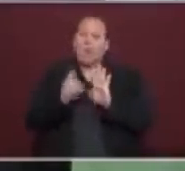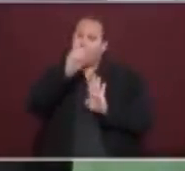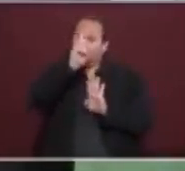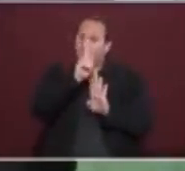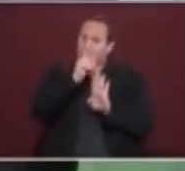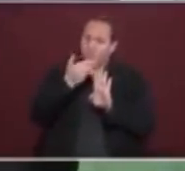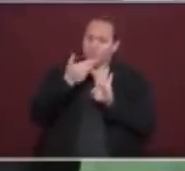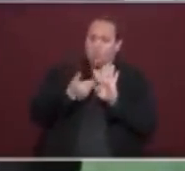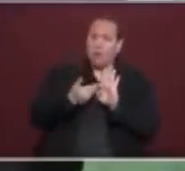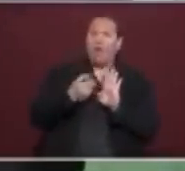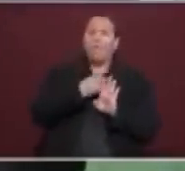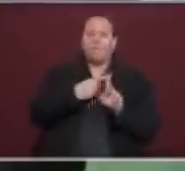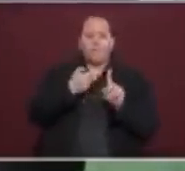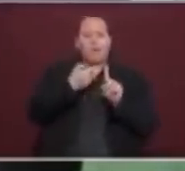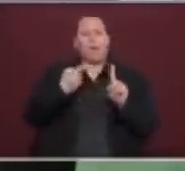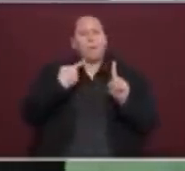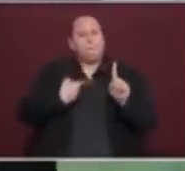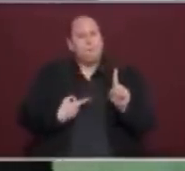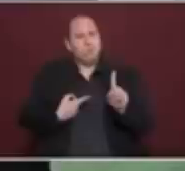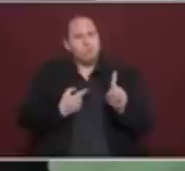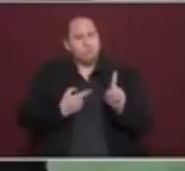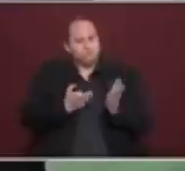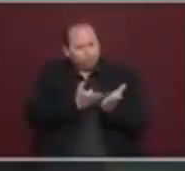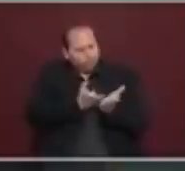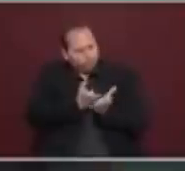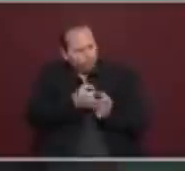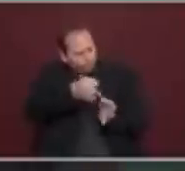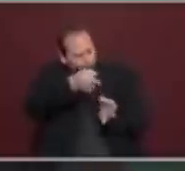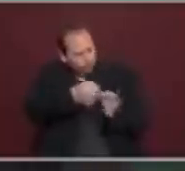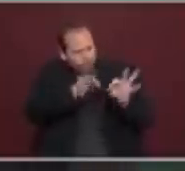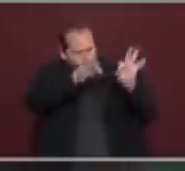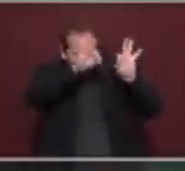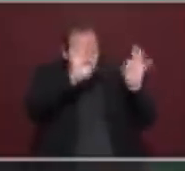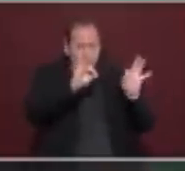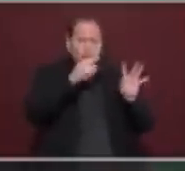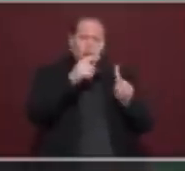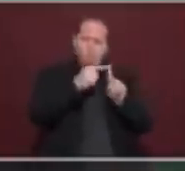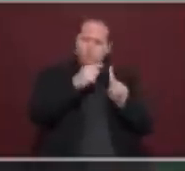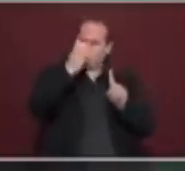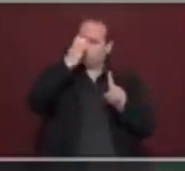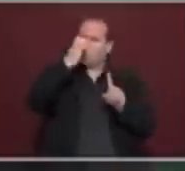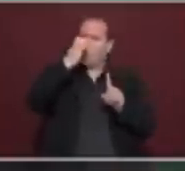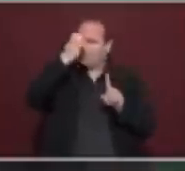un ambiente integral con experiencia